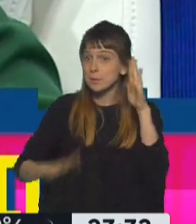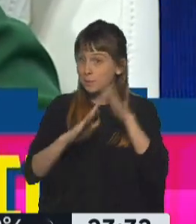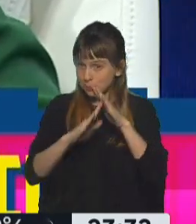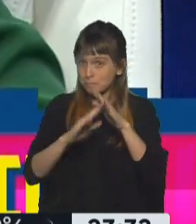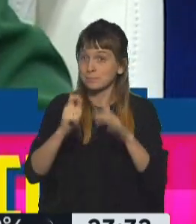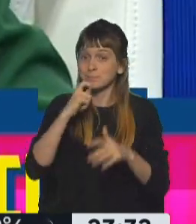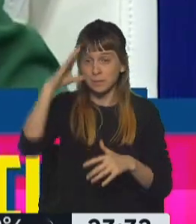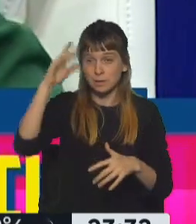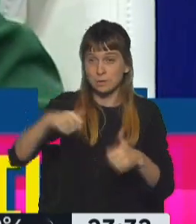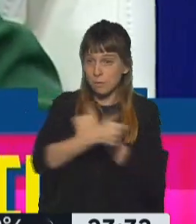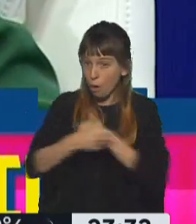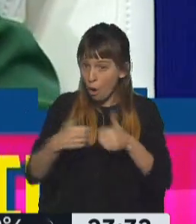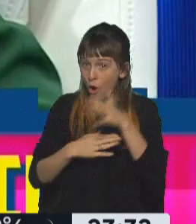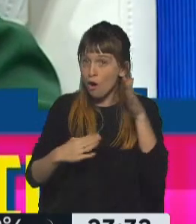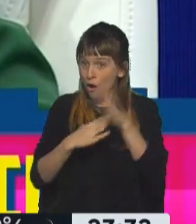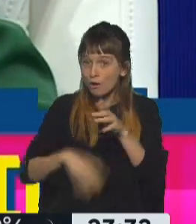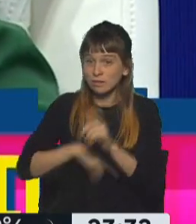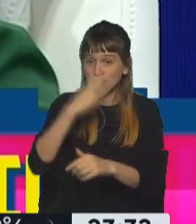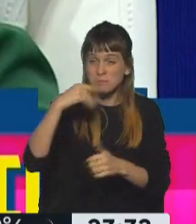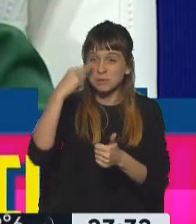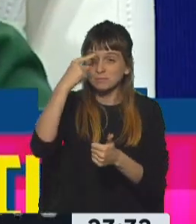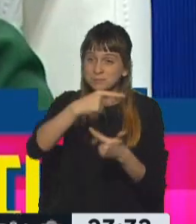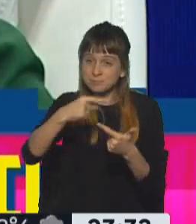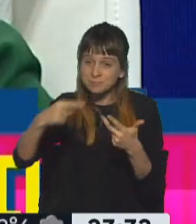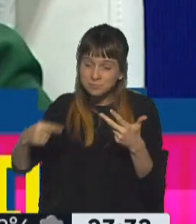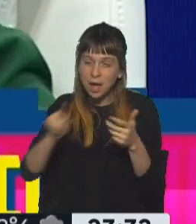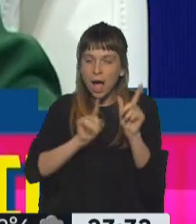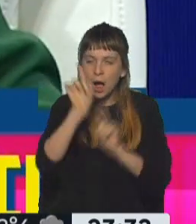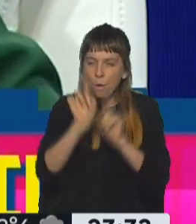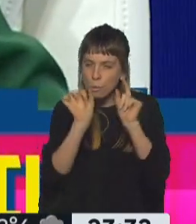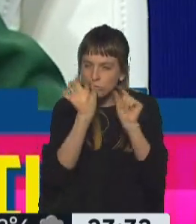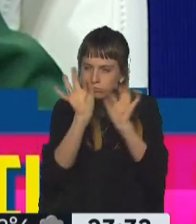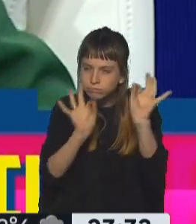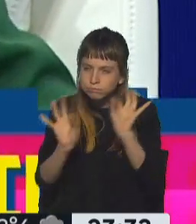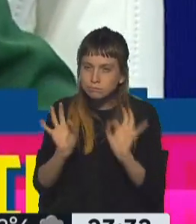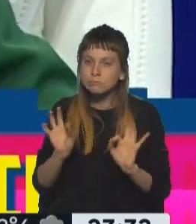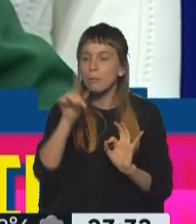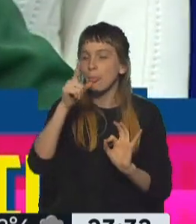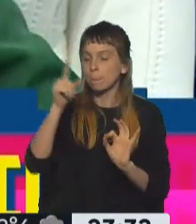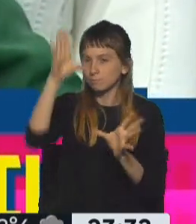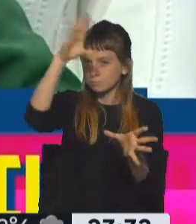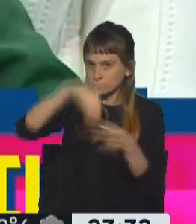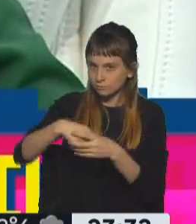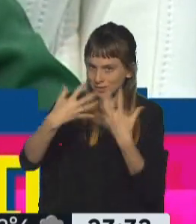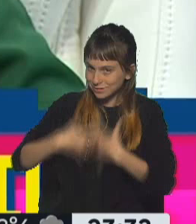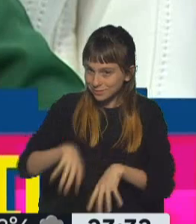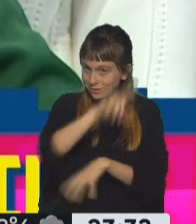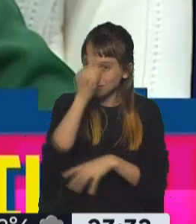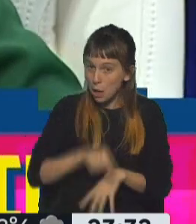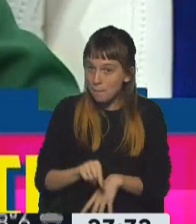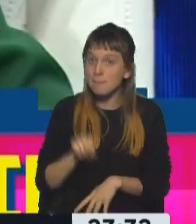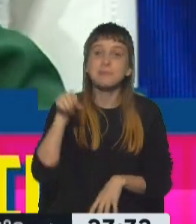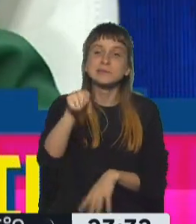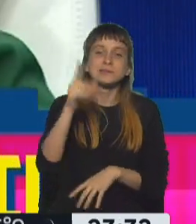Corte y siguiendo por lugares muy puntuales del sistema federal, se ha convertido en un dispositivo